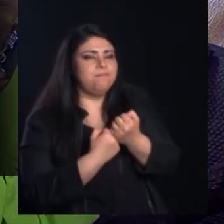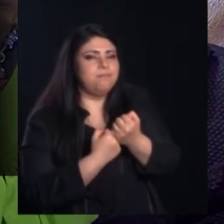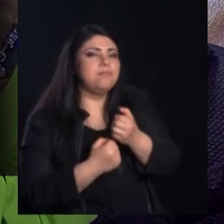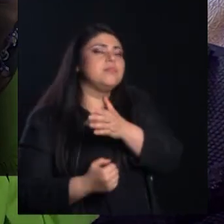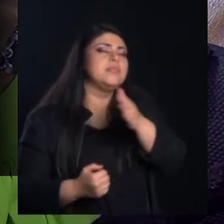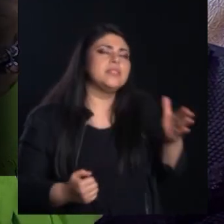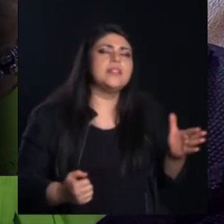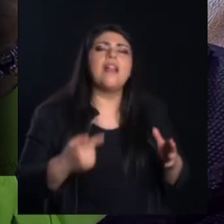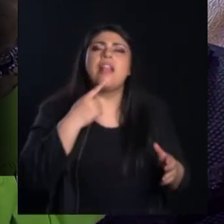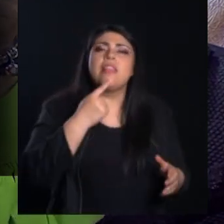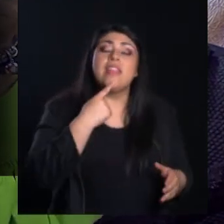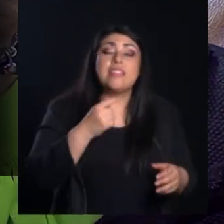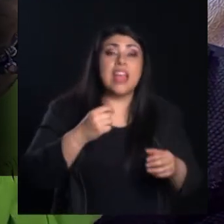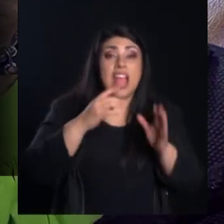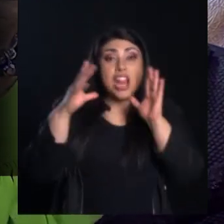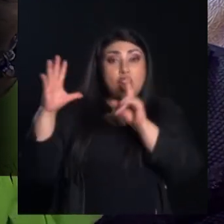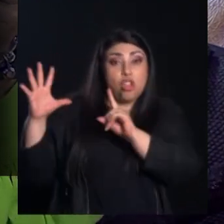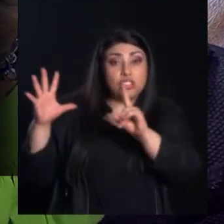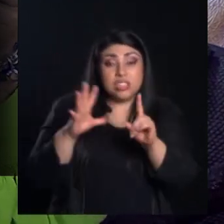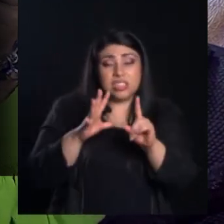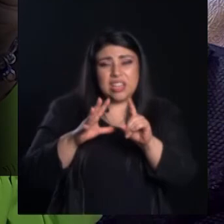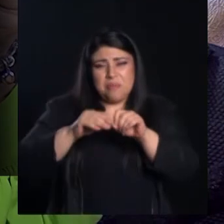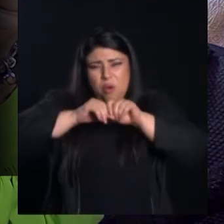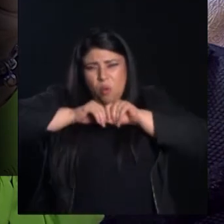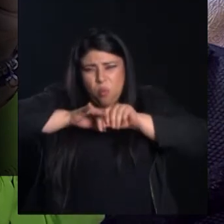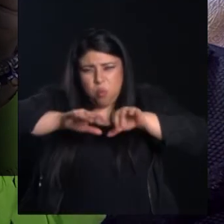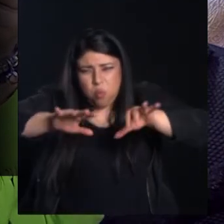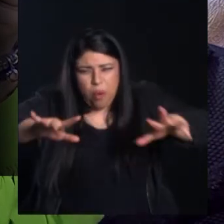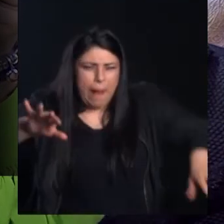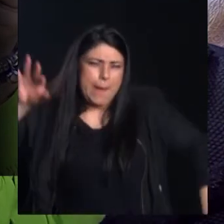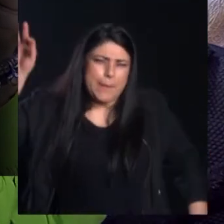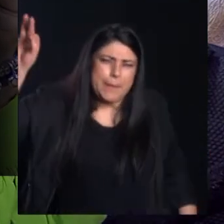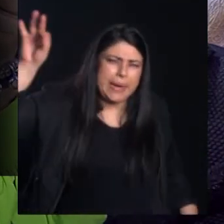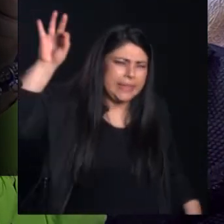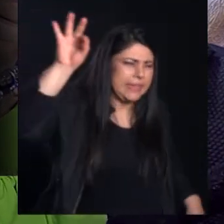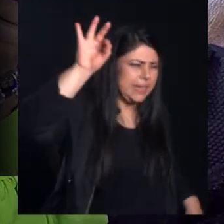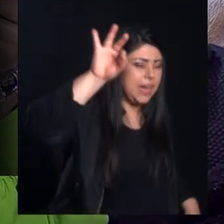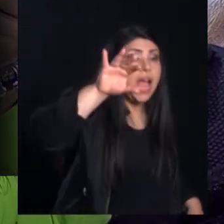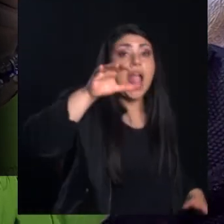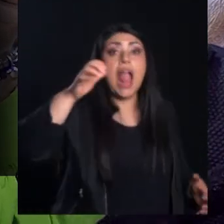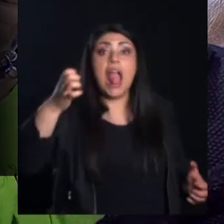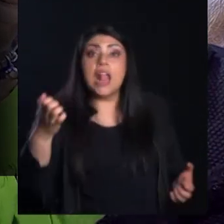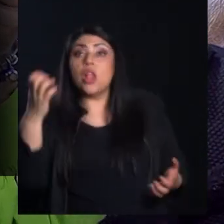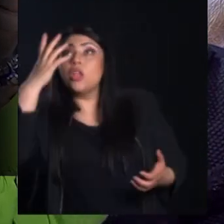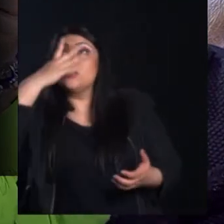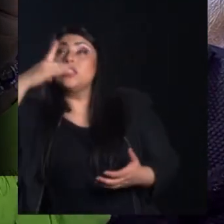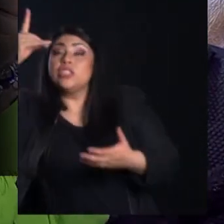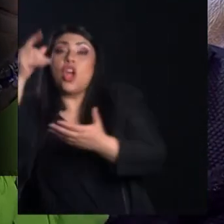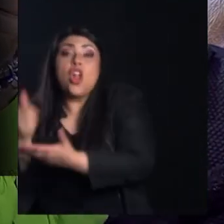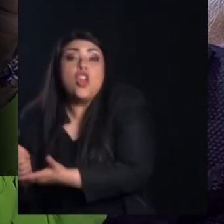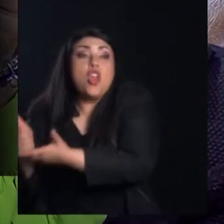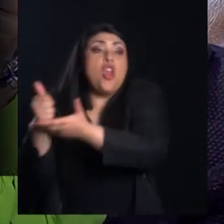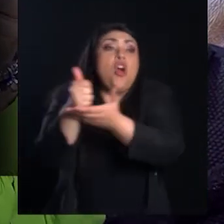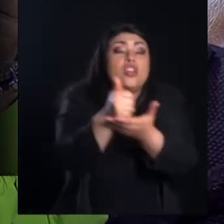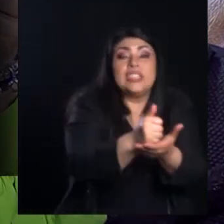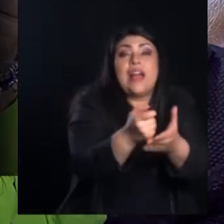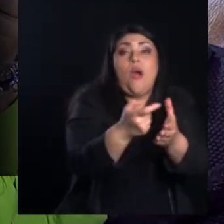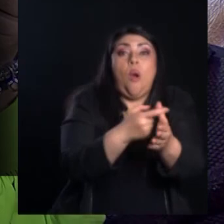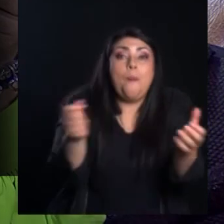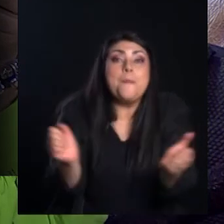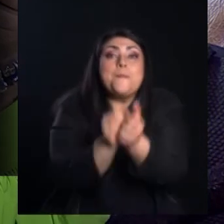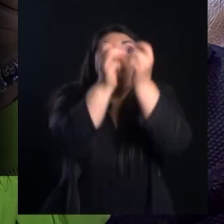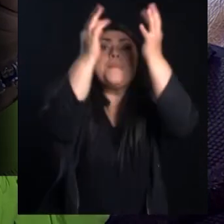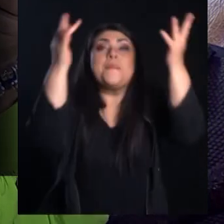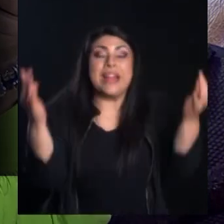partes y el señor los ayudaba en la obra y confirmaba su palabra con las señales que lo acompañaban